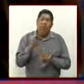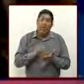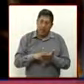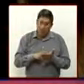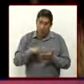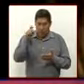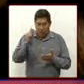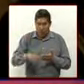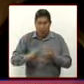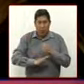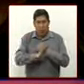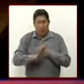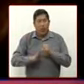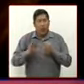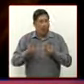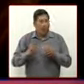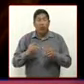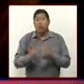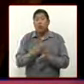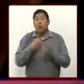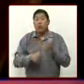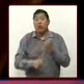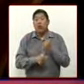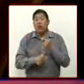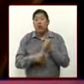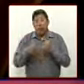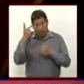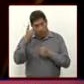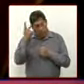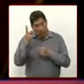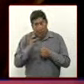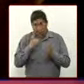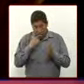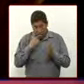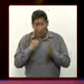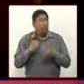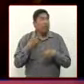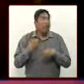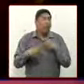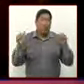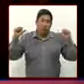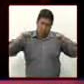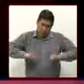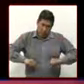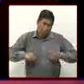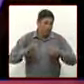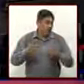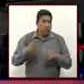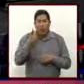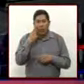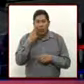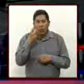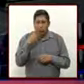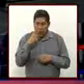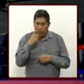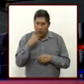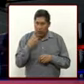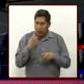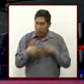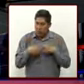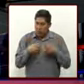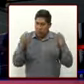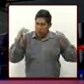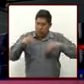que entender en este contexto. Ahora hay nuevos líderes políticos que hablan, sí, de crisis. Pero también los políticos ya conocidos que hablan de una